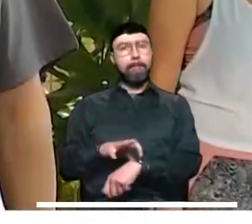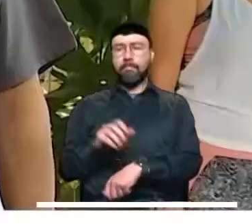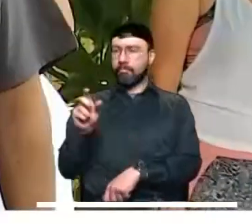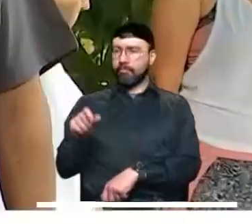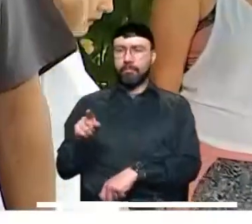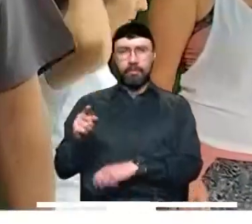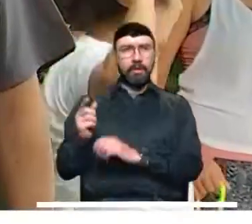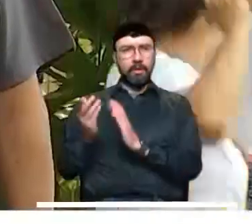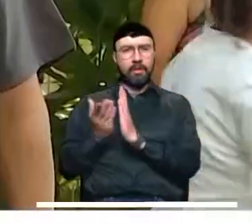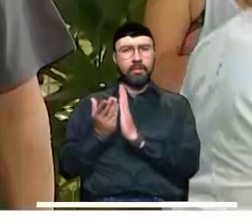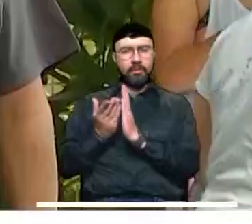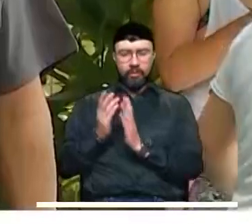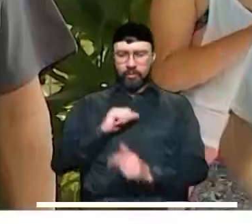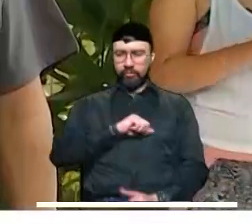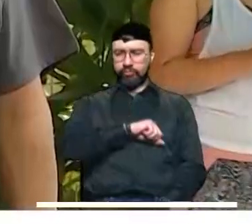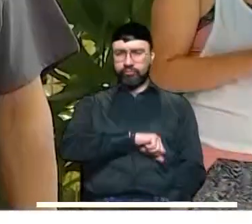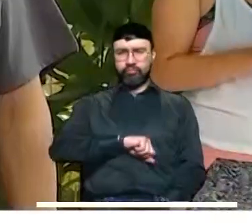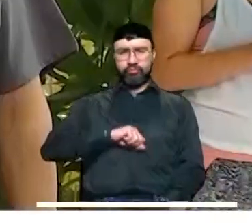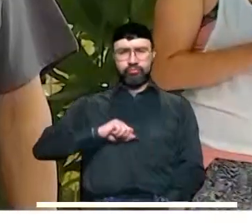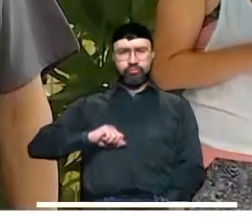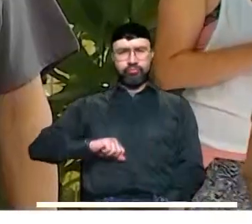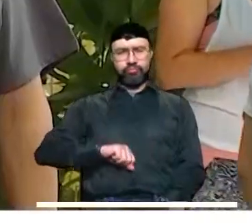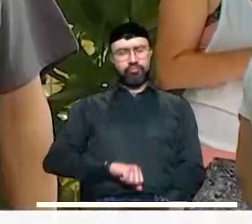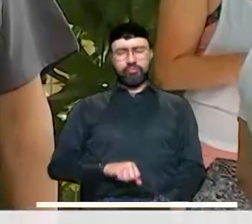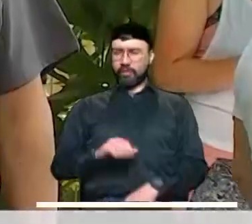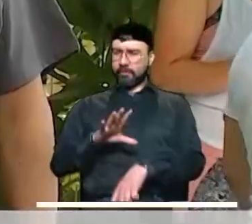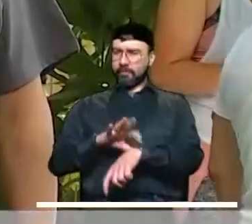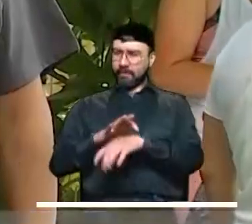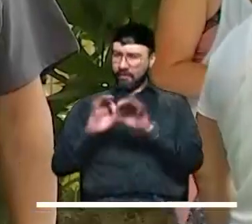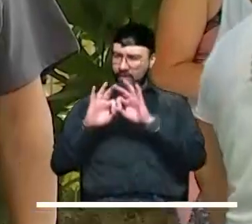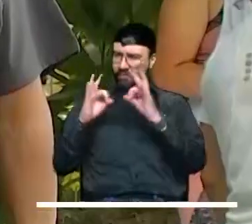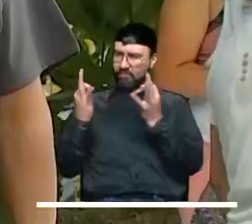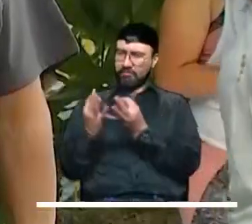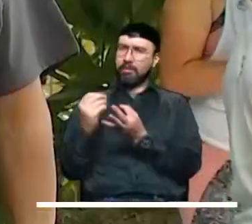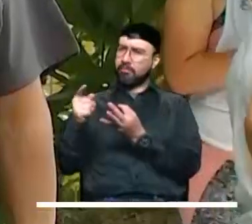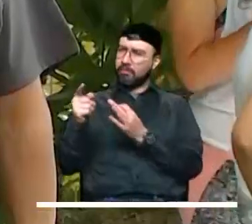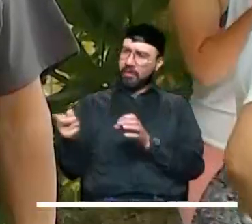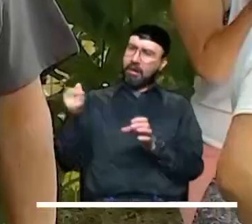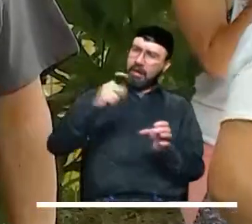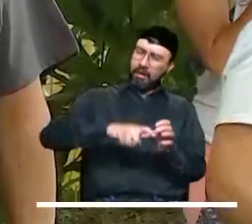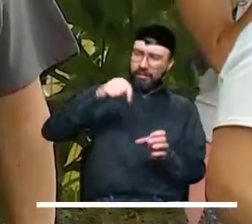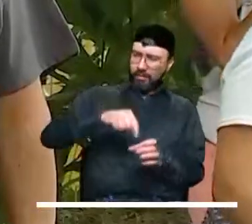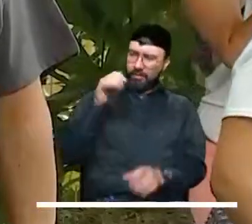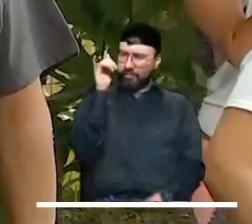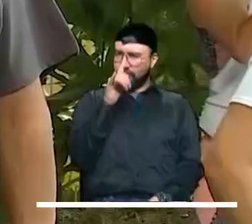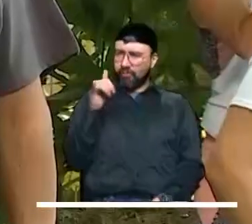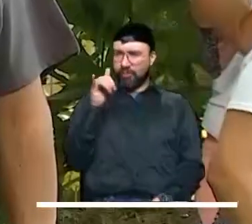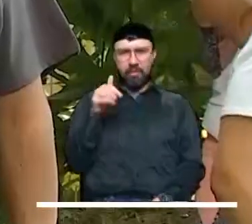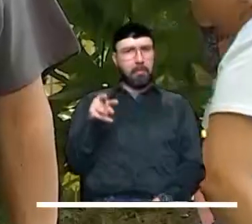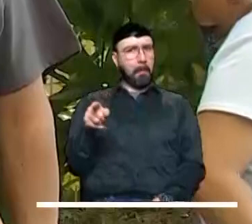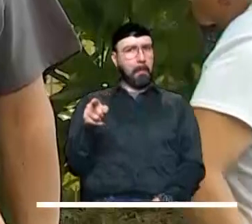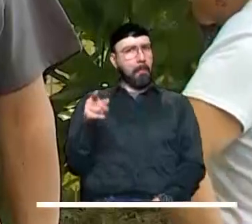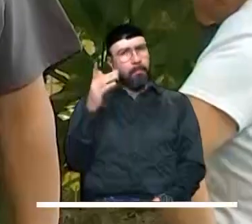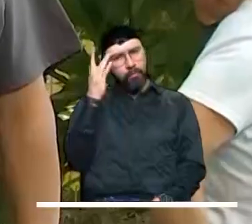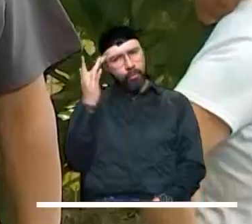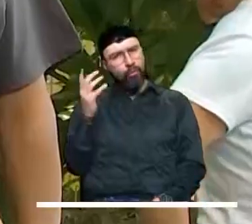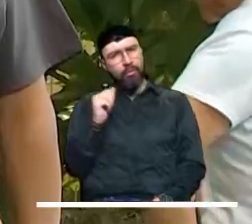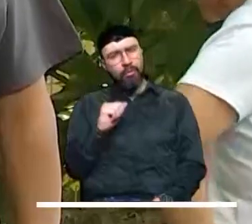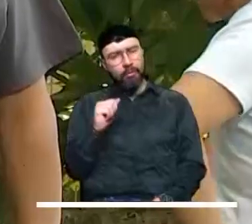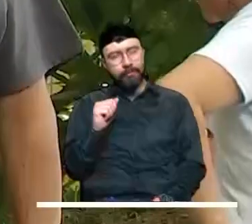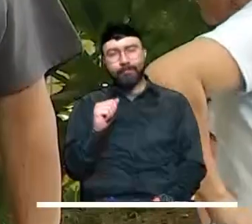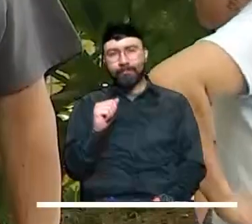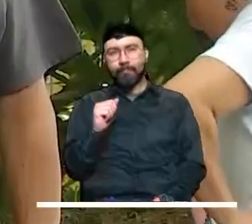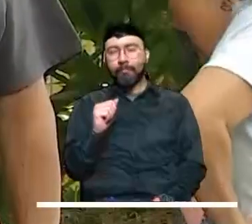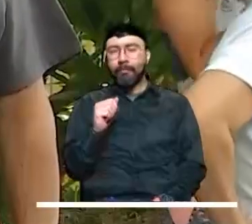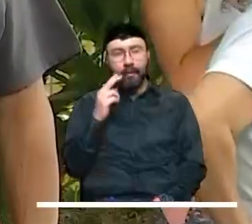estudió ecografía, medicina familiar, está en esta grabación. Porque es que ustedes están viendo